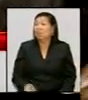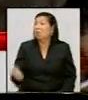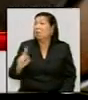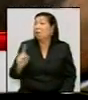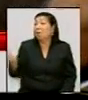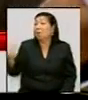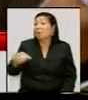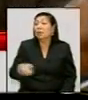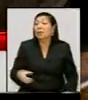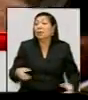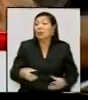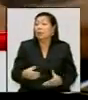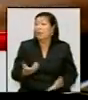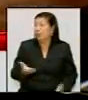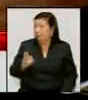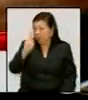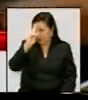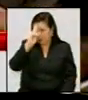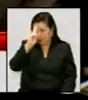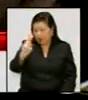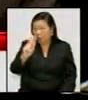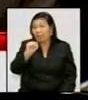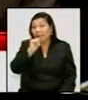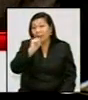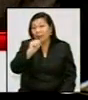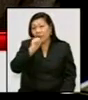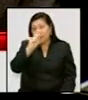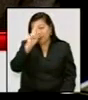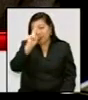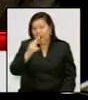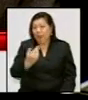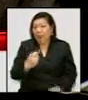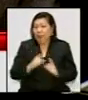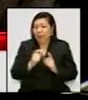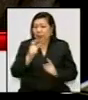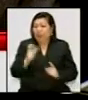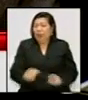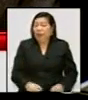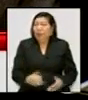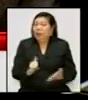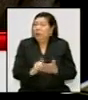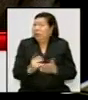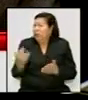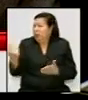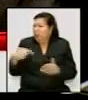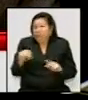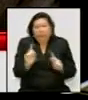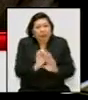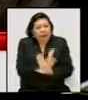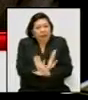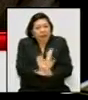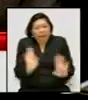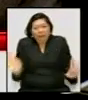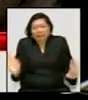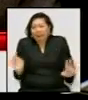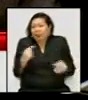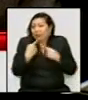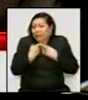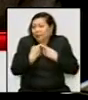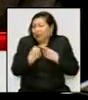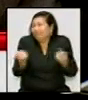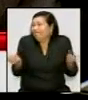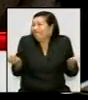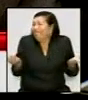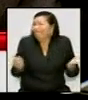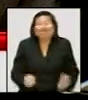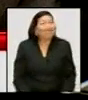a la comisión, y es una falta de respeto para nosotros los congresistas que no vengan, que a última hora informen